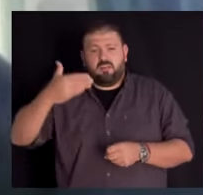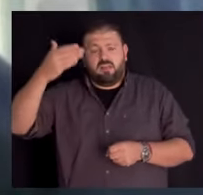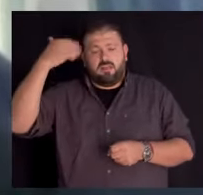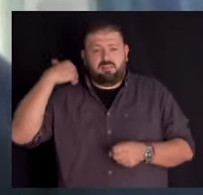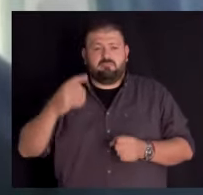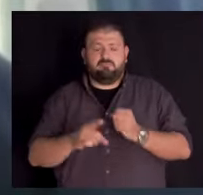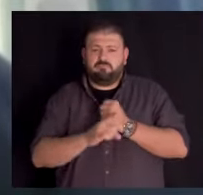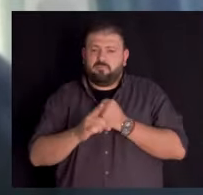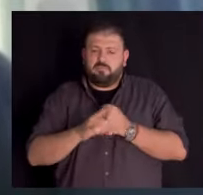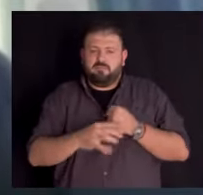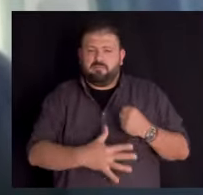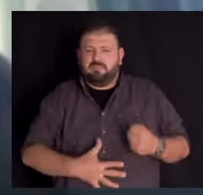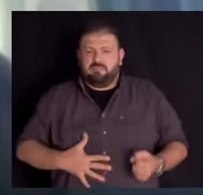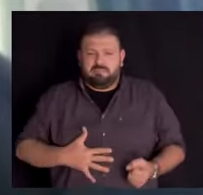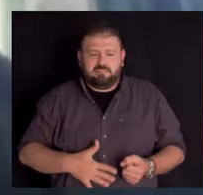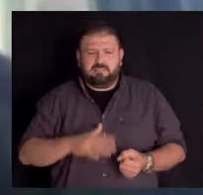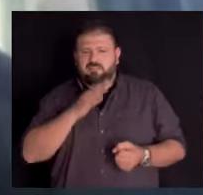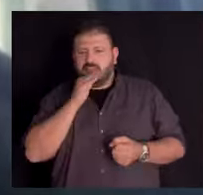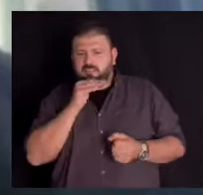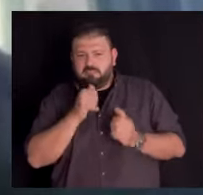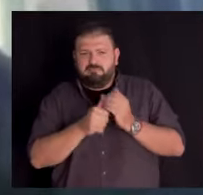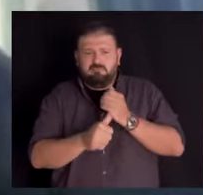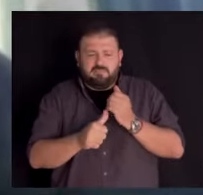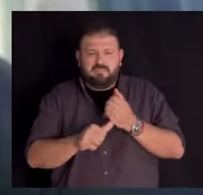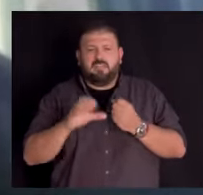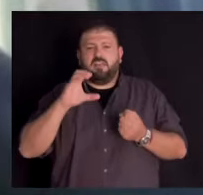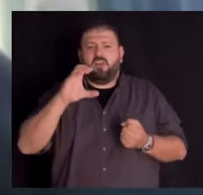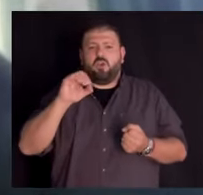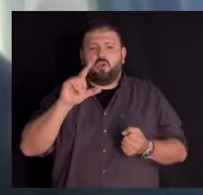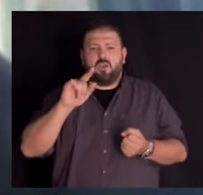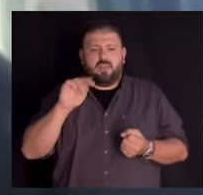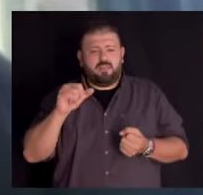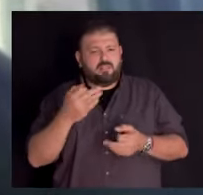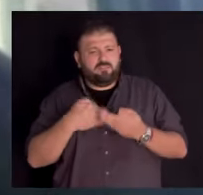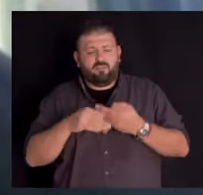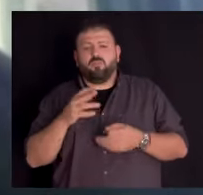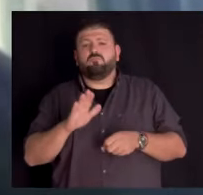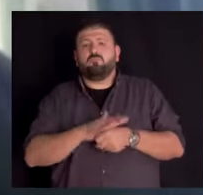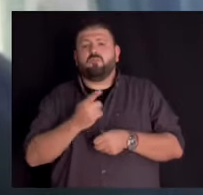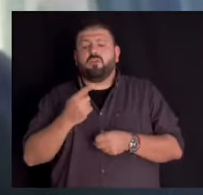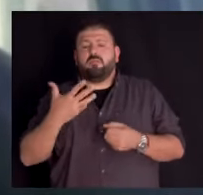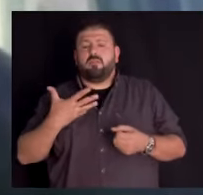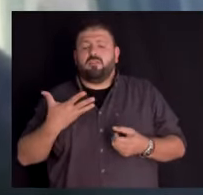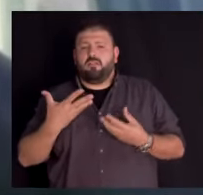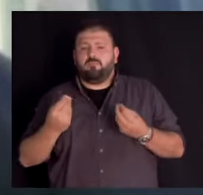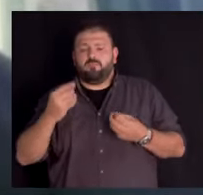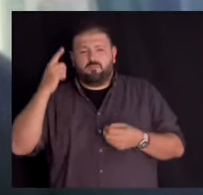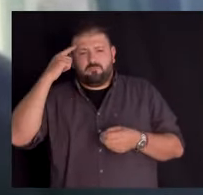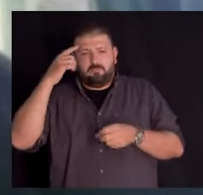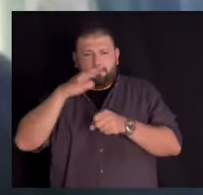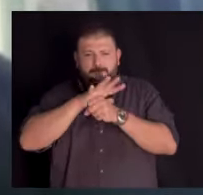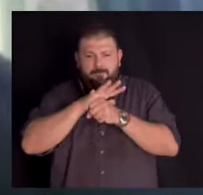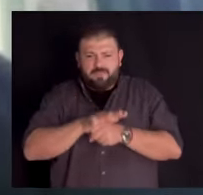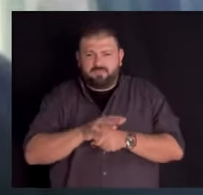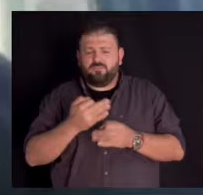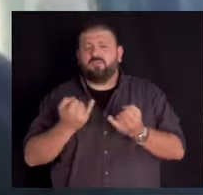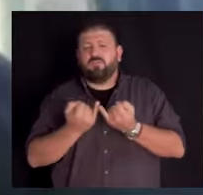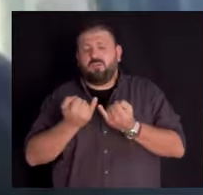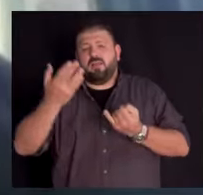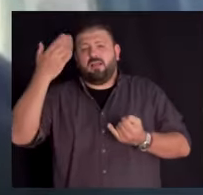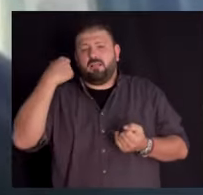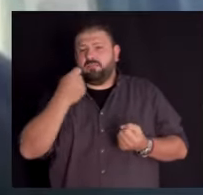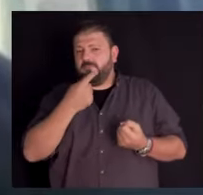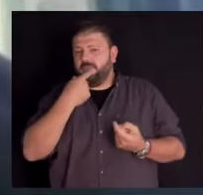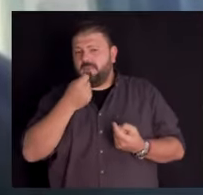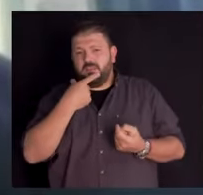colitis, estreñimiento. Y algo curioso, era colitis por estrés, ¿sí? Que usé muchos medicamentos por mucho